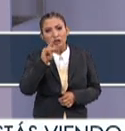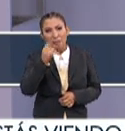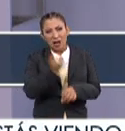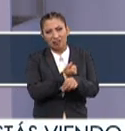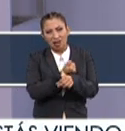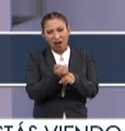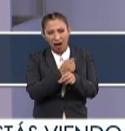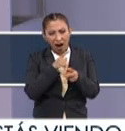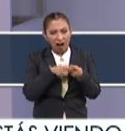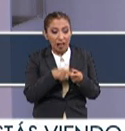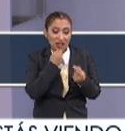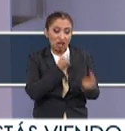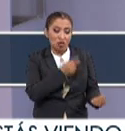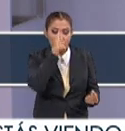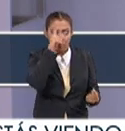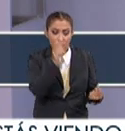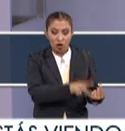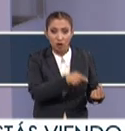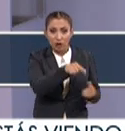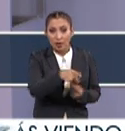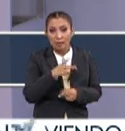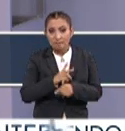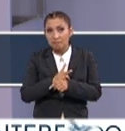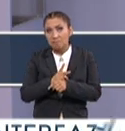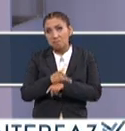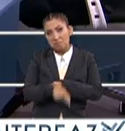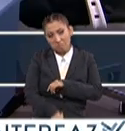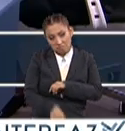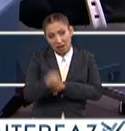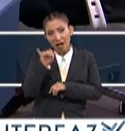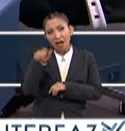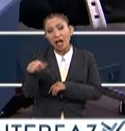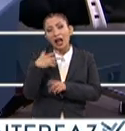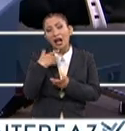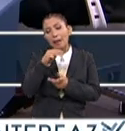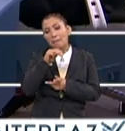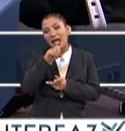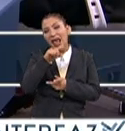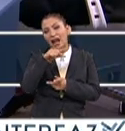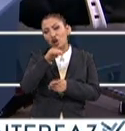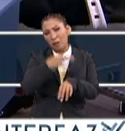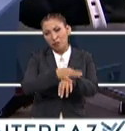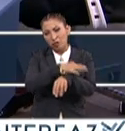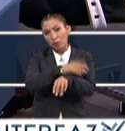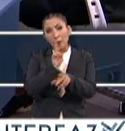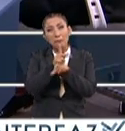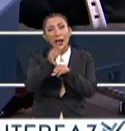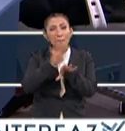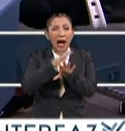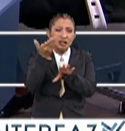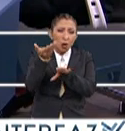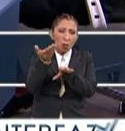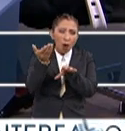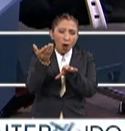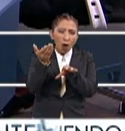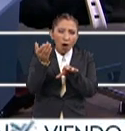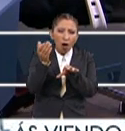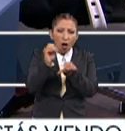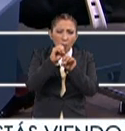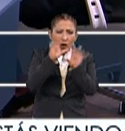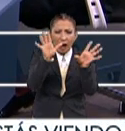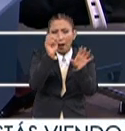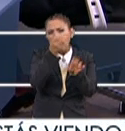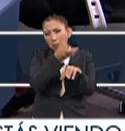leucemias, en niños sobre todo. El de piel, que comentó. Sí, el de piel, el melanoma. Como somos de piel un poquito menos